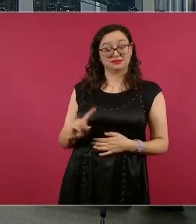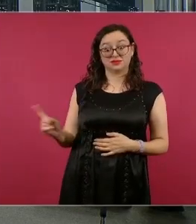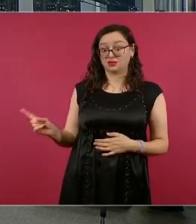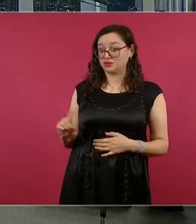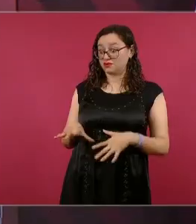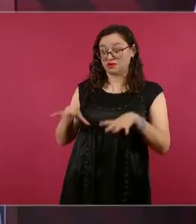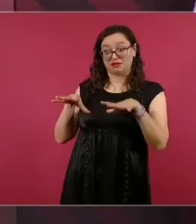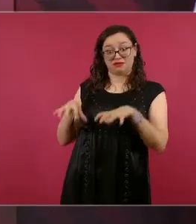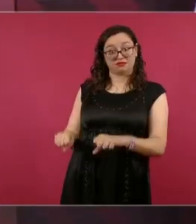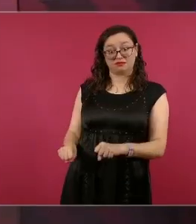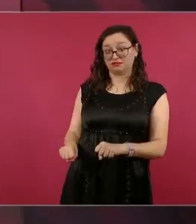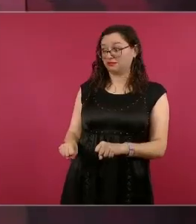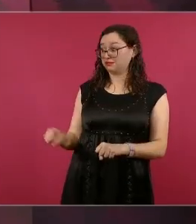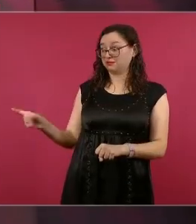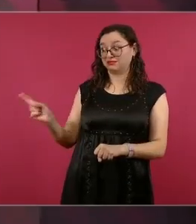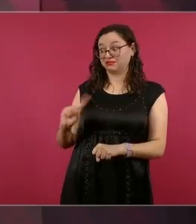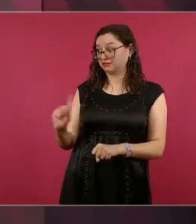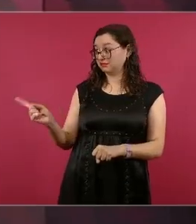van a venir,